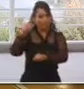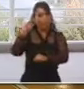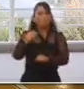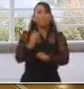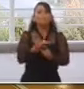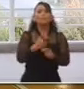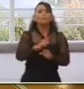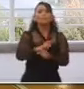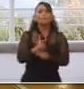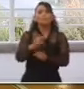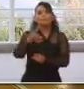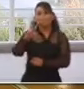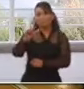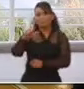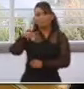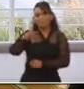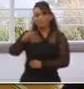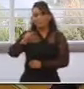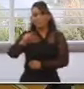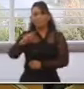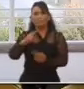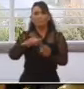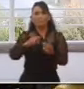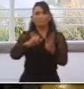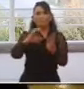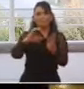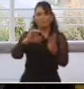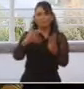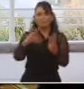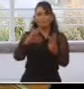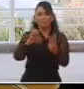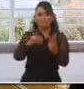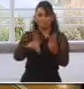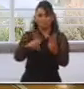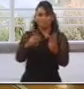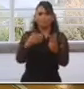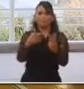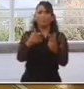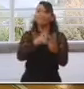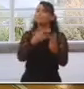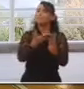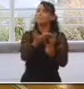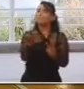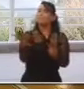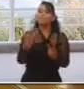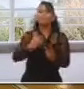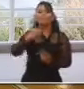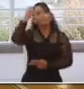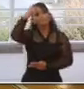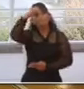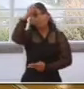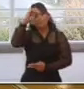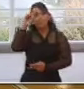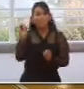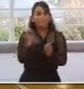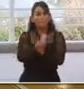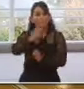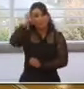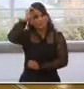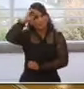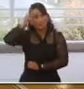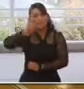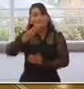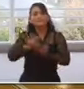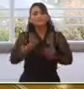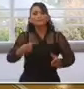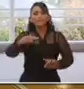de los licenciados Vanessa Zúñiga Tobar y Cristian Jesús González García. ¿Está a su consideración? Si no hay alguna consideración,